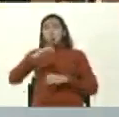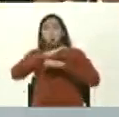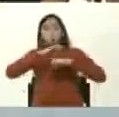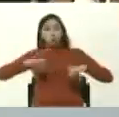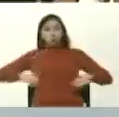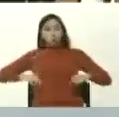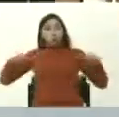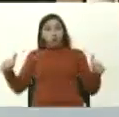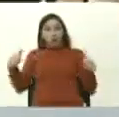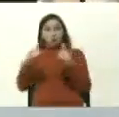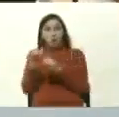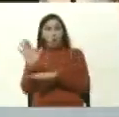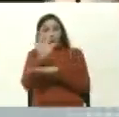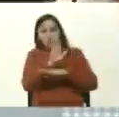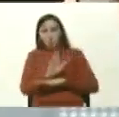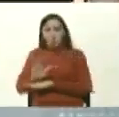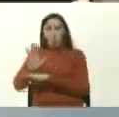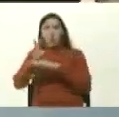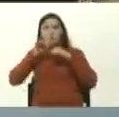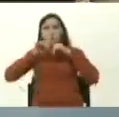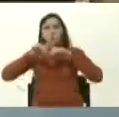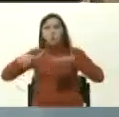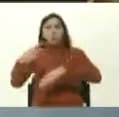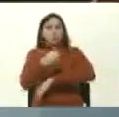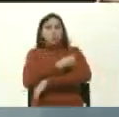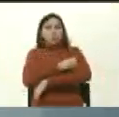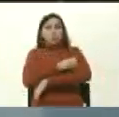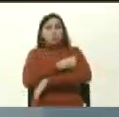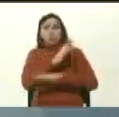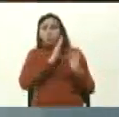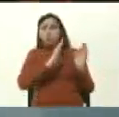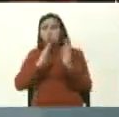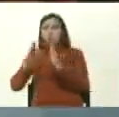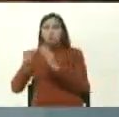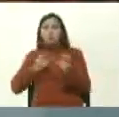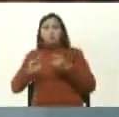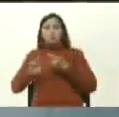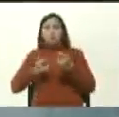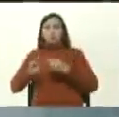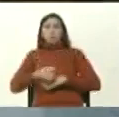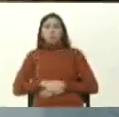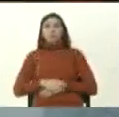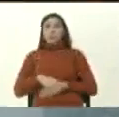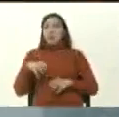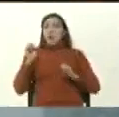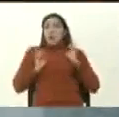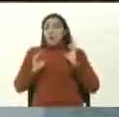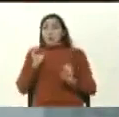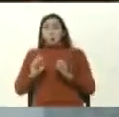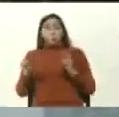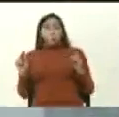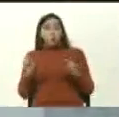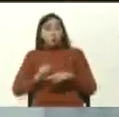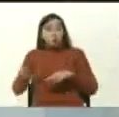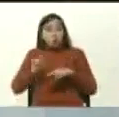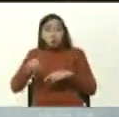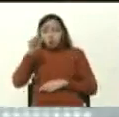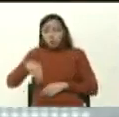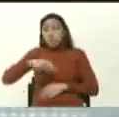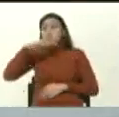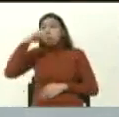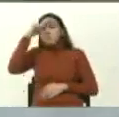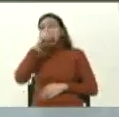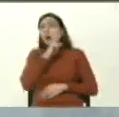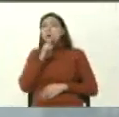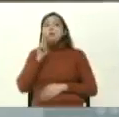siempre acompañándonos en el despliegue de vacunación. Y hay una emoción entre los niños y los representantes, porque